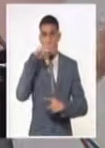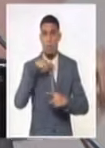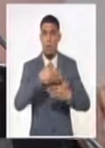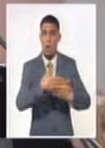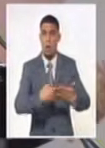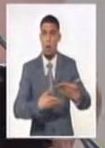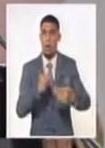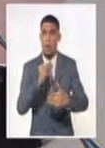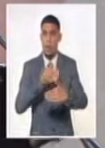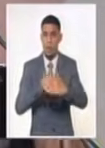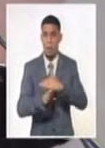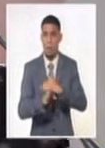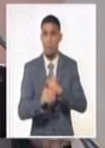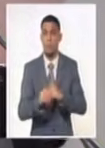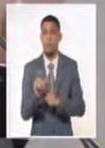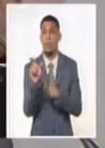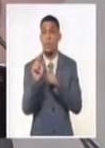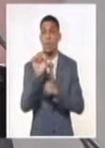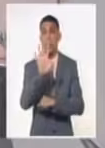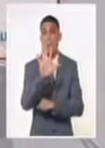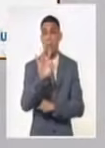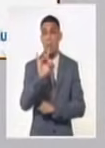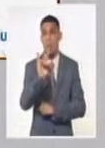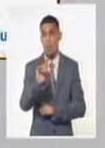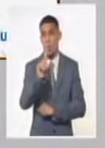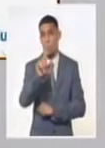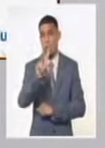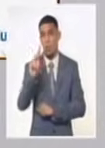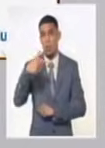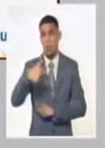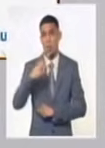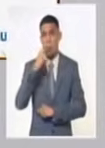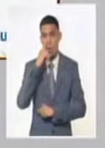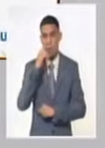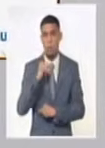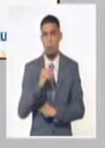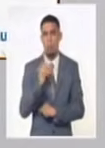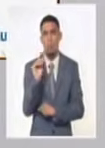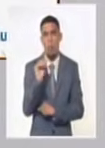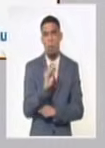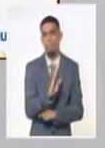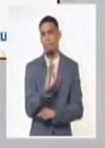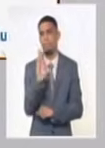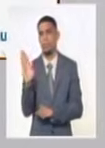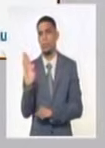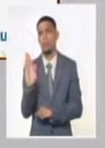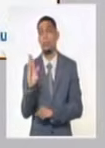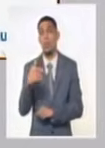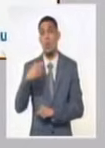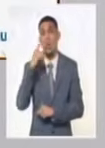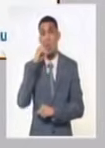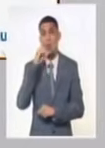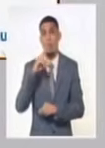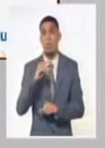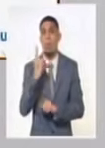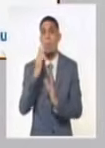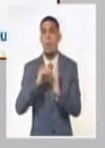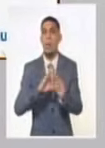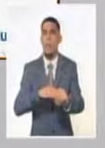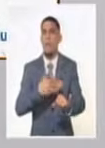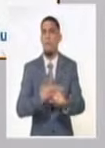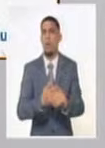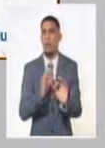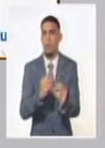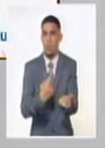serán 5, 9 y 12 de junio, porque se pospone un poco este proceso de los exámenes. Un mes después de lo tradicional.